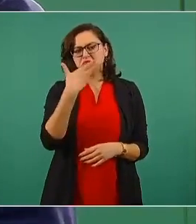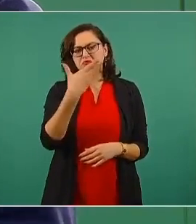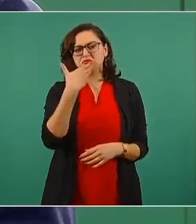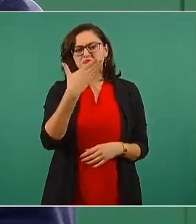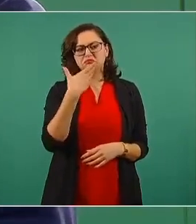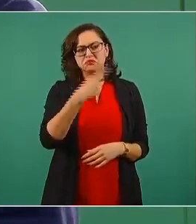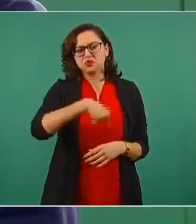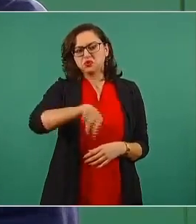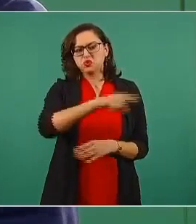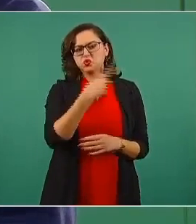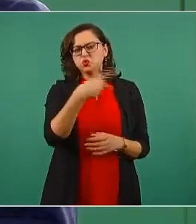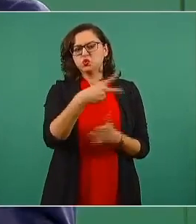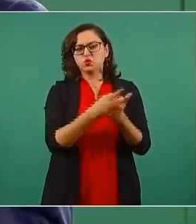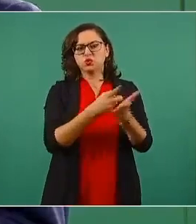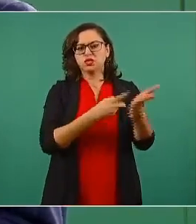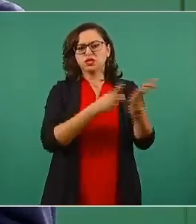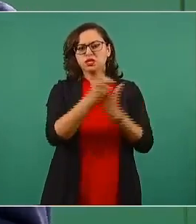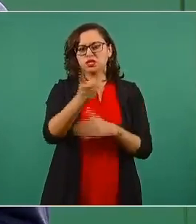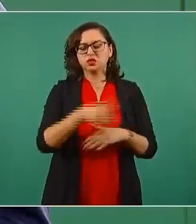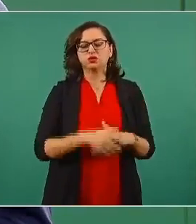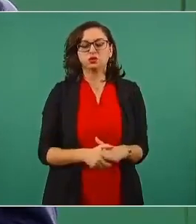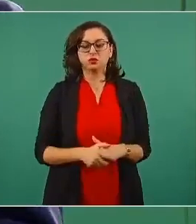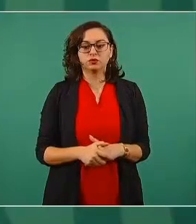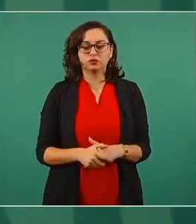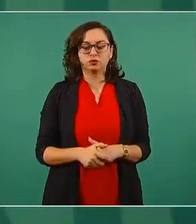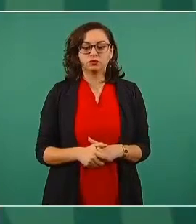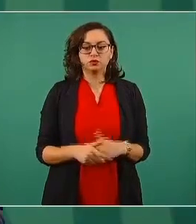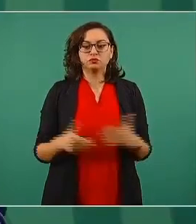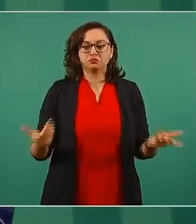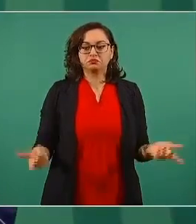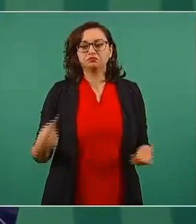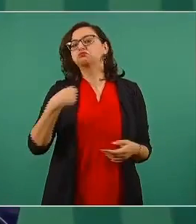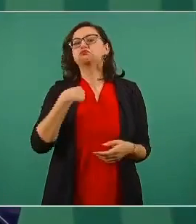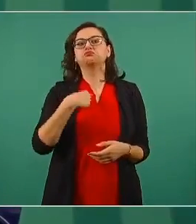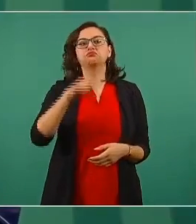todo eso. Estoy viendo videos en donde salen